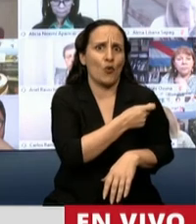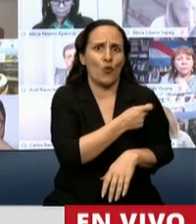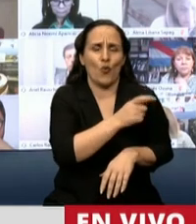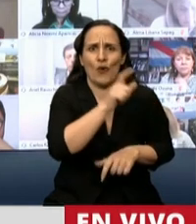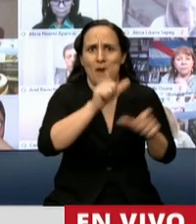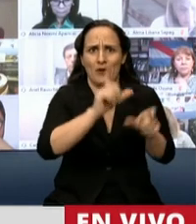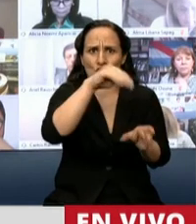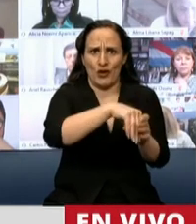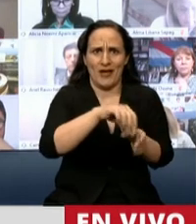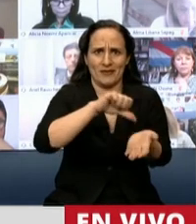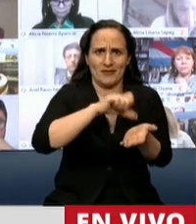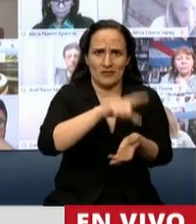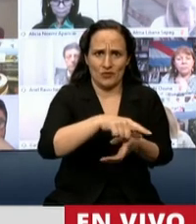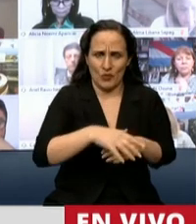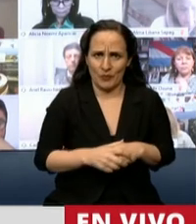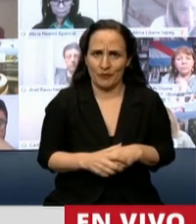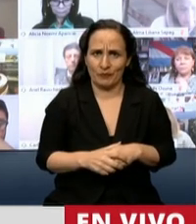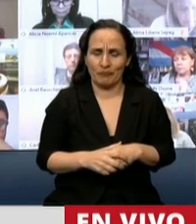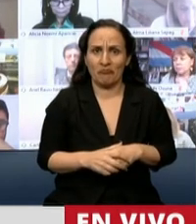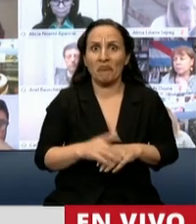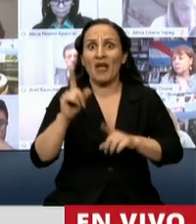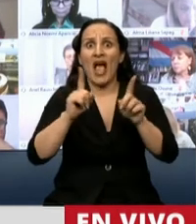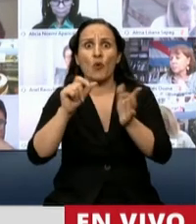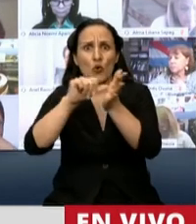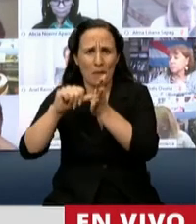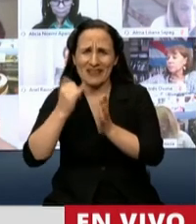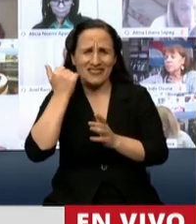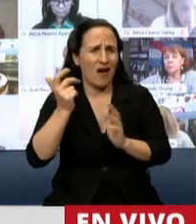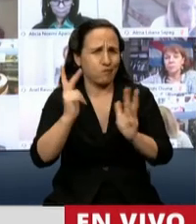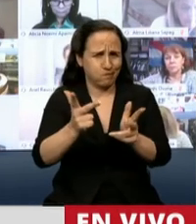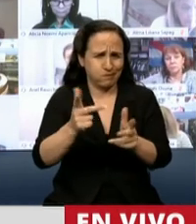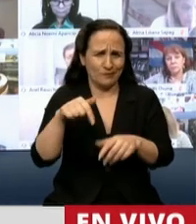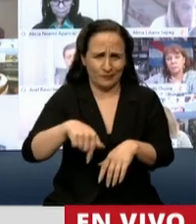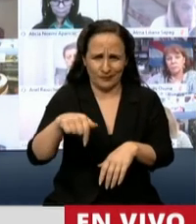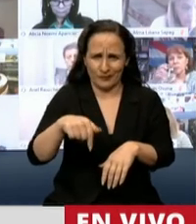a sus compatriotas. Hoy hay países, como se ha mencionado